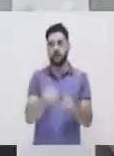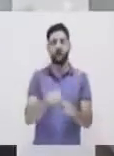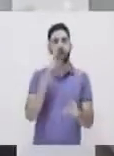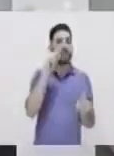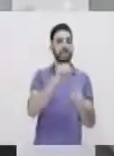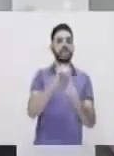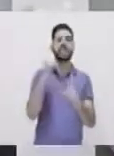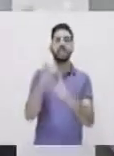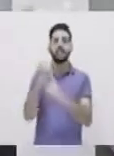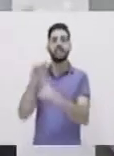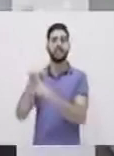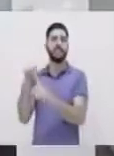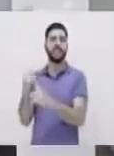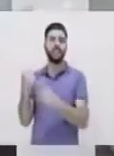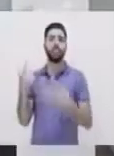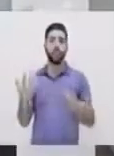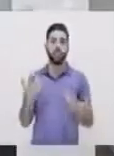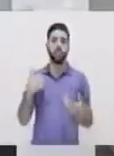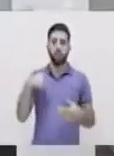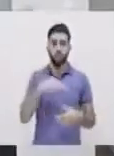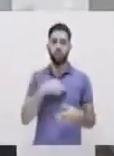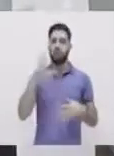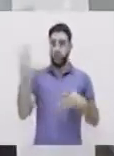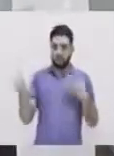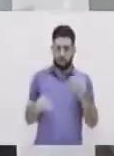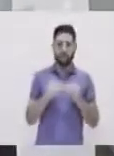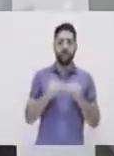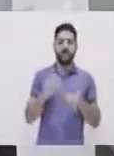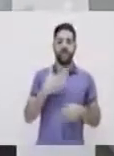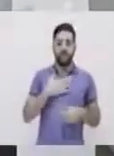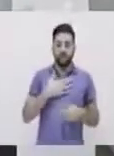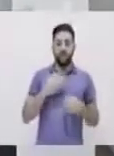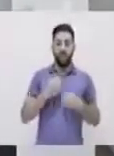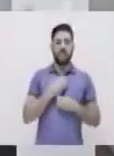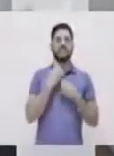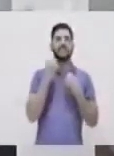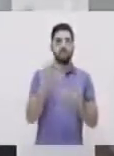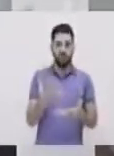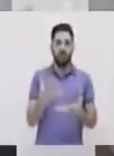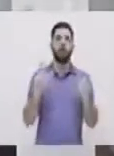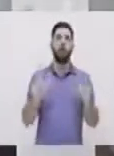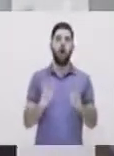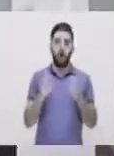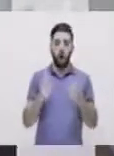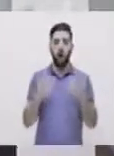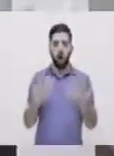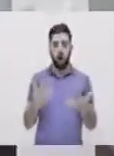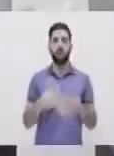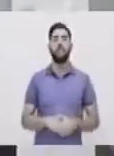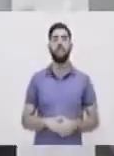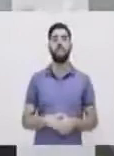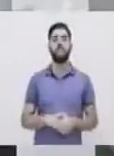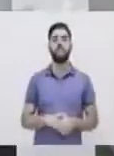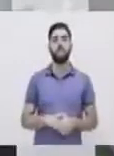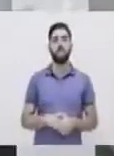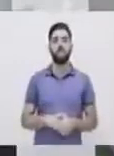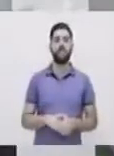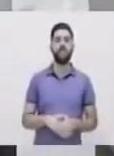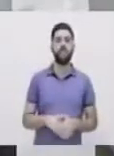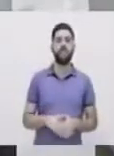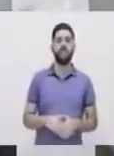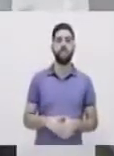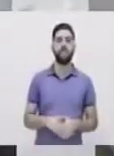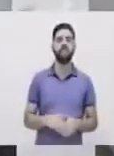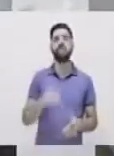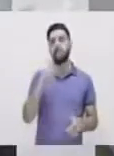misma situación pues también adquirimos ciertas expresiones o adoptamos ciertas expresiones, ya sea de nuestros